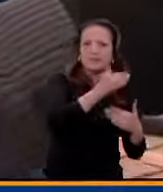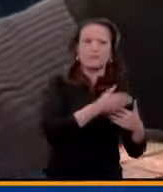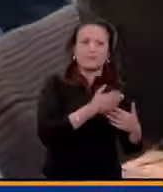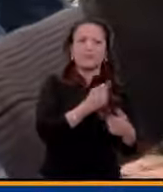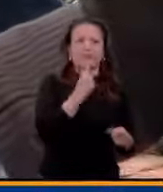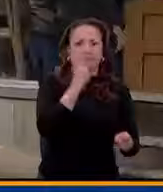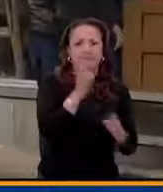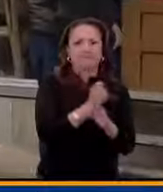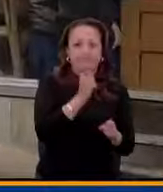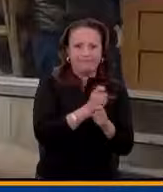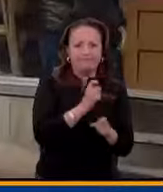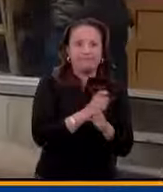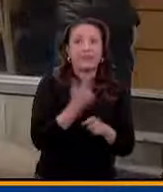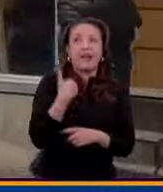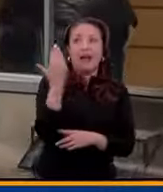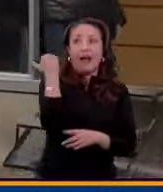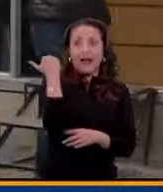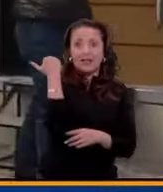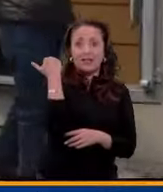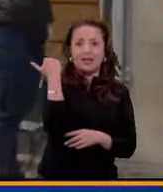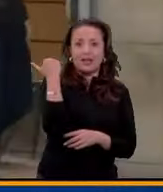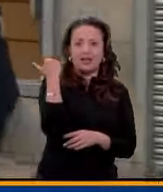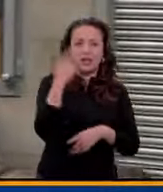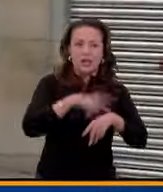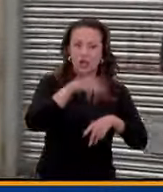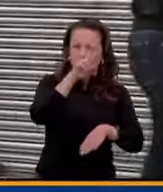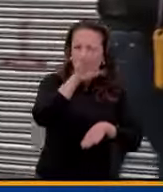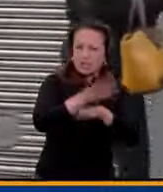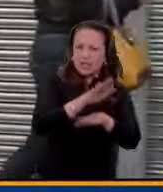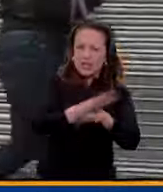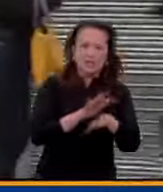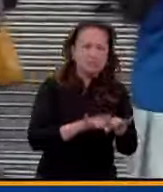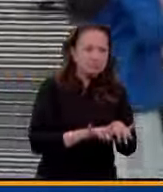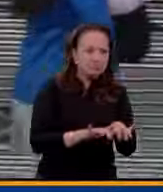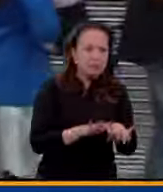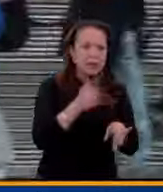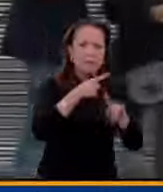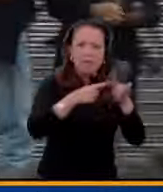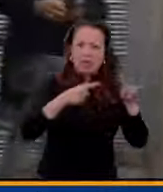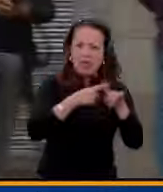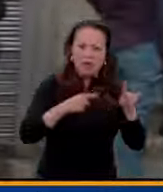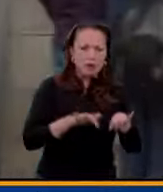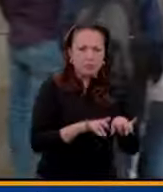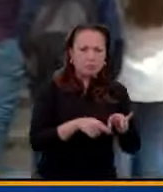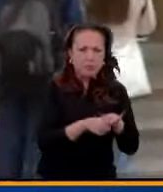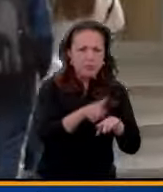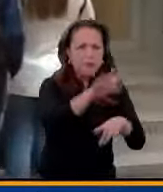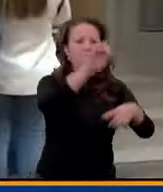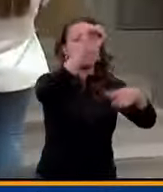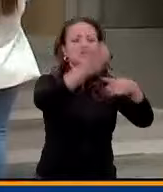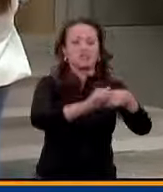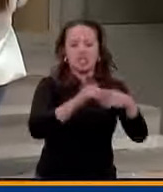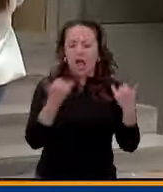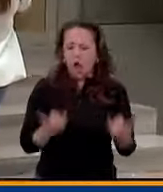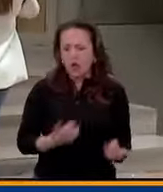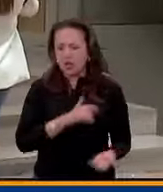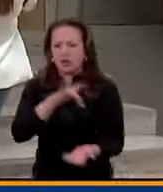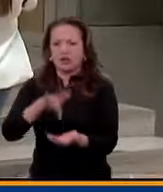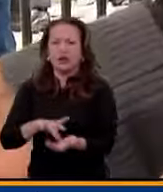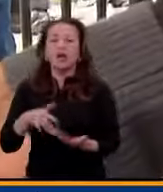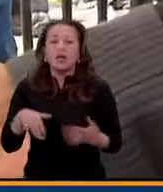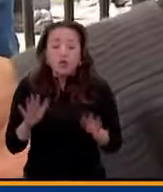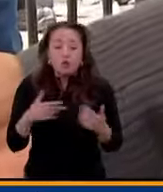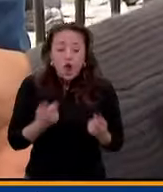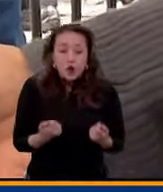más complicado. Digamos, ayer lo hicimos hacia las 2 de la tarde, media hora, y pues de una vez nos dieron la cita para el día de hoy. Incluso ahorita